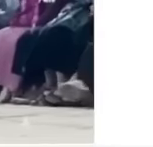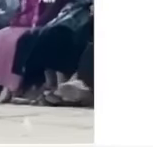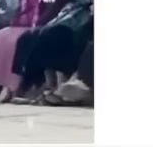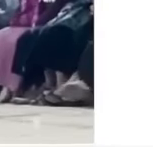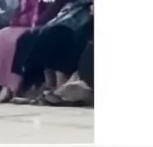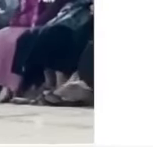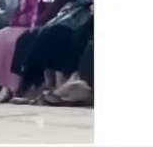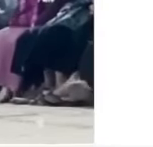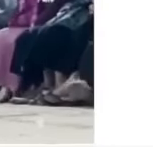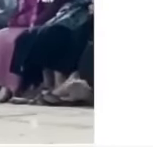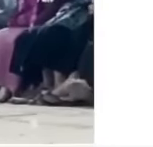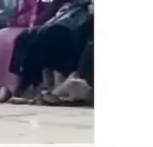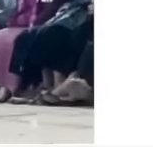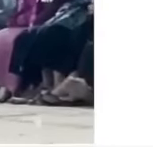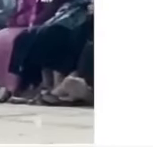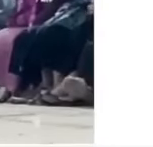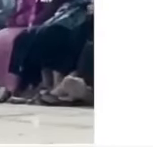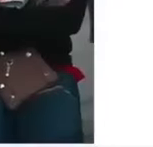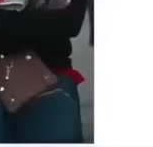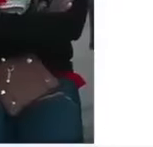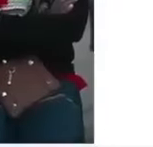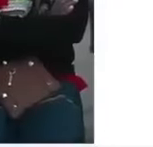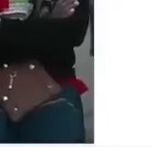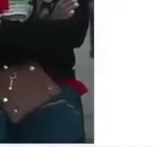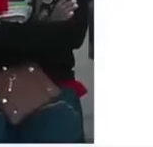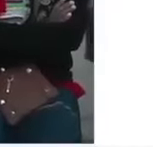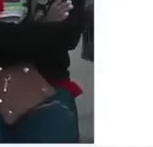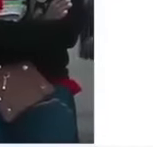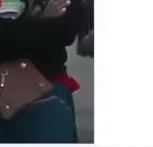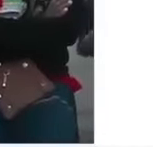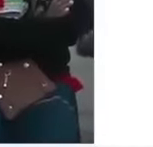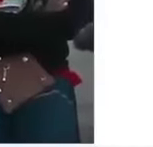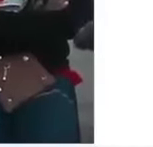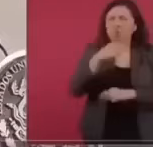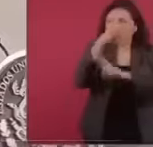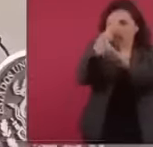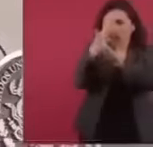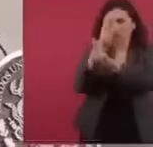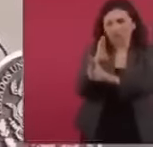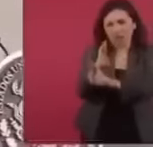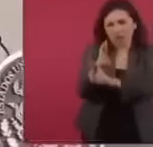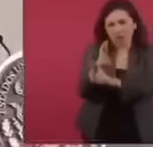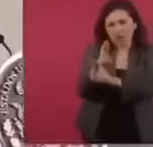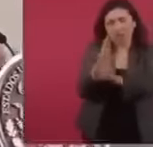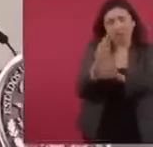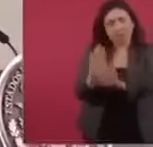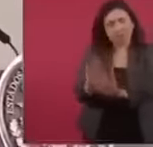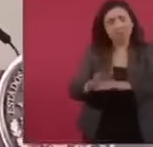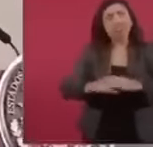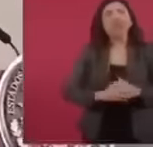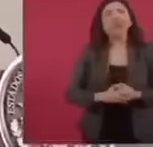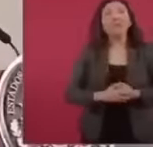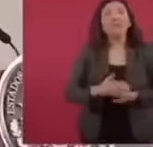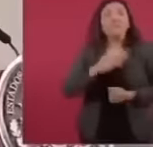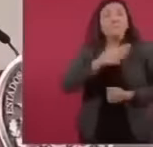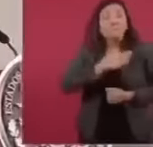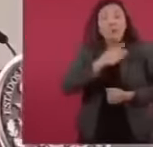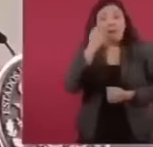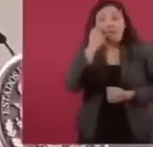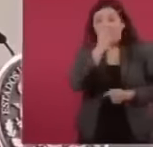No necesitamos esos que están ahí. Ellos creen que saben todo. Tengo yo una